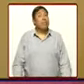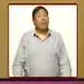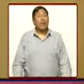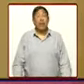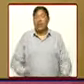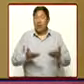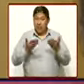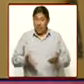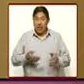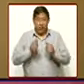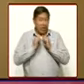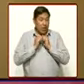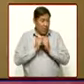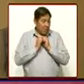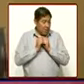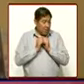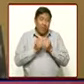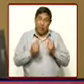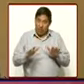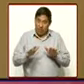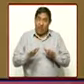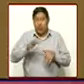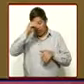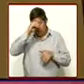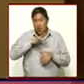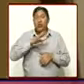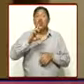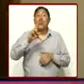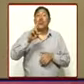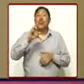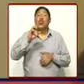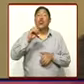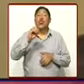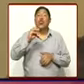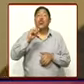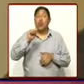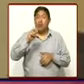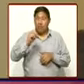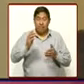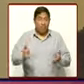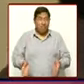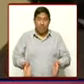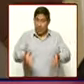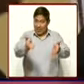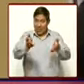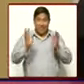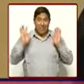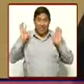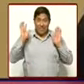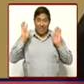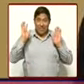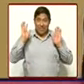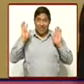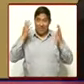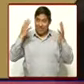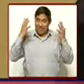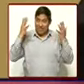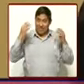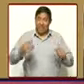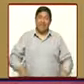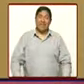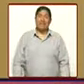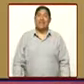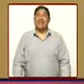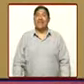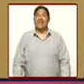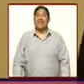Hasta que yo lo acompaño, ¿no? Sí. Ya, don Román, le dejo en buenas manos. Ya, sí. Ya. Don